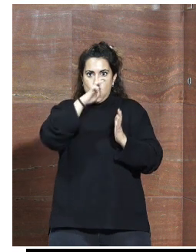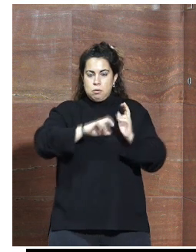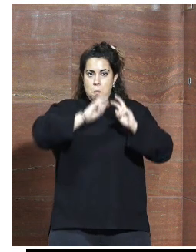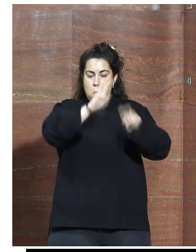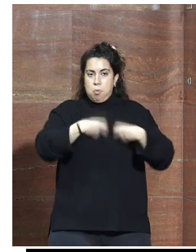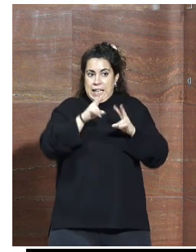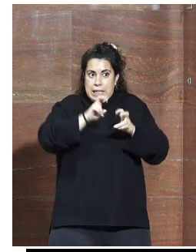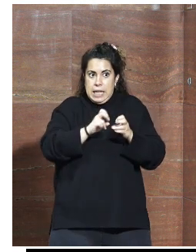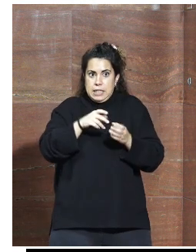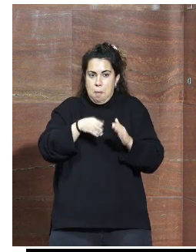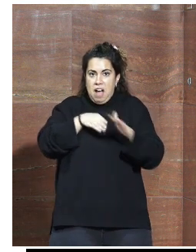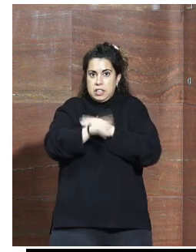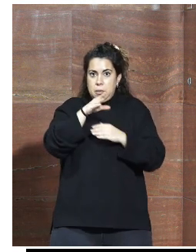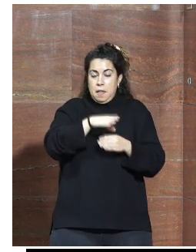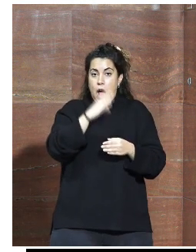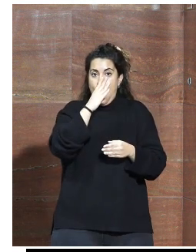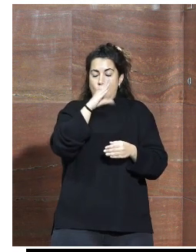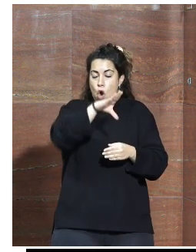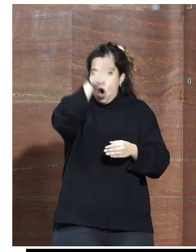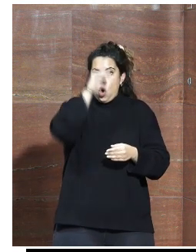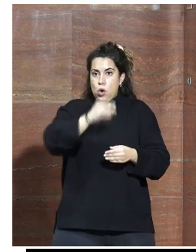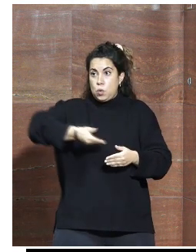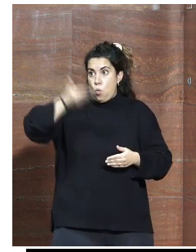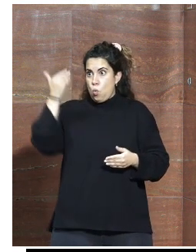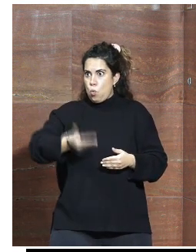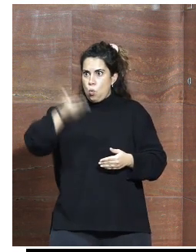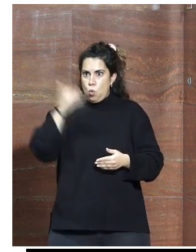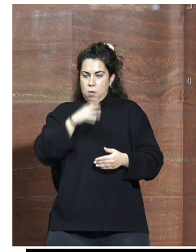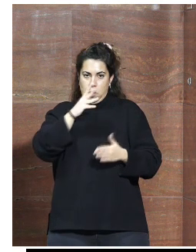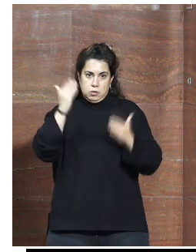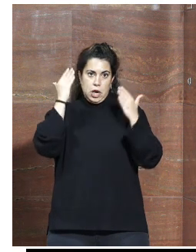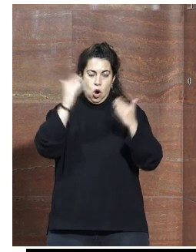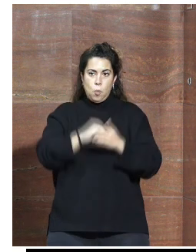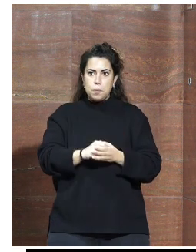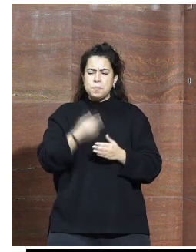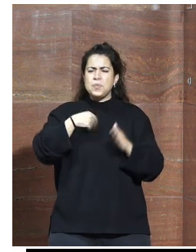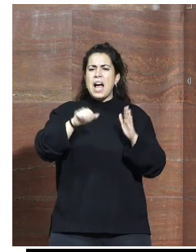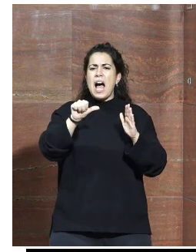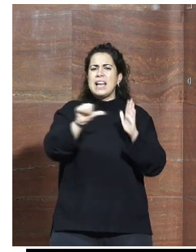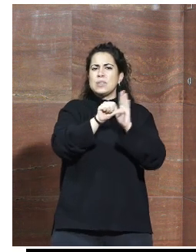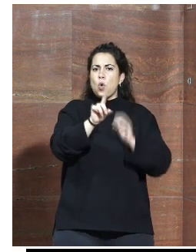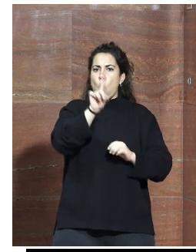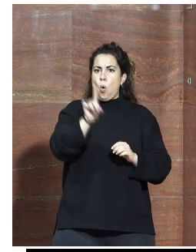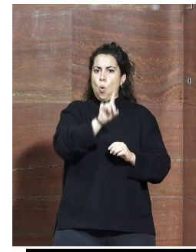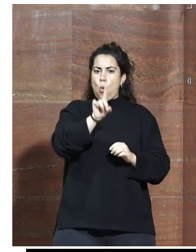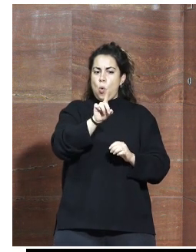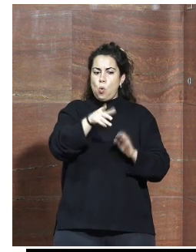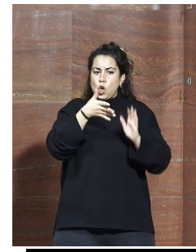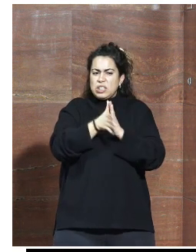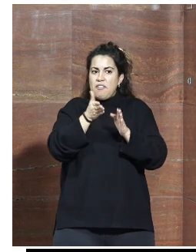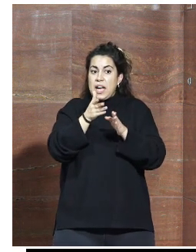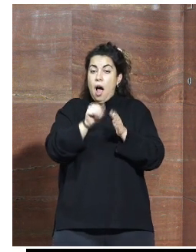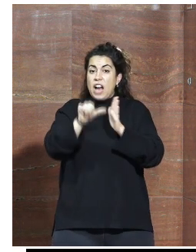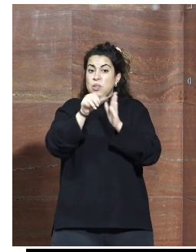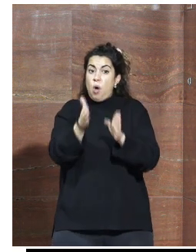de enhorabuena. Bueno, en esta ley, en el artículo, tiene un único artículo que modifica varios artículos anteriores